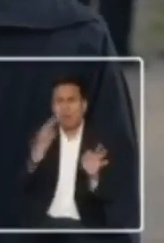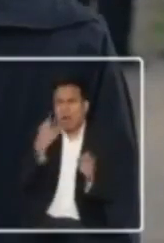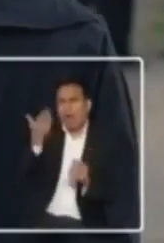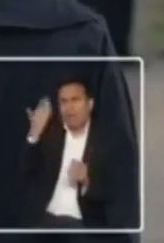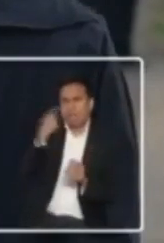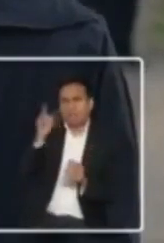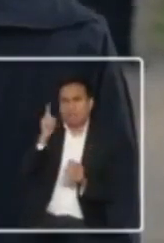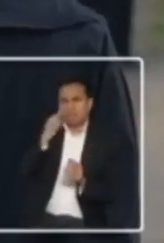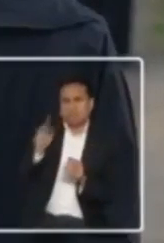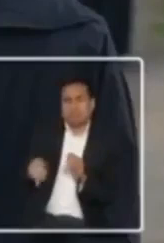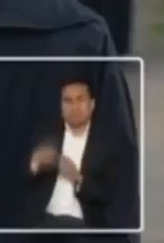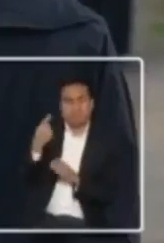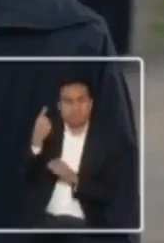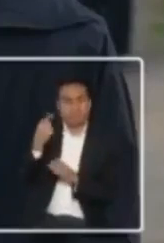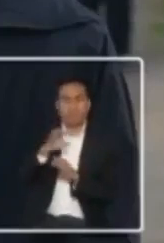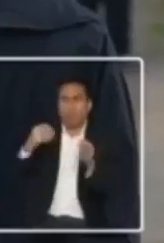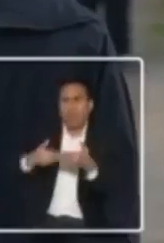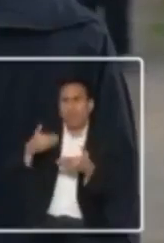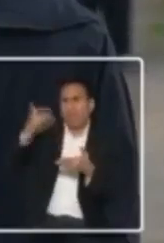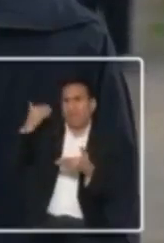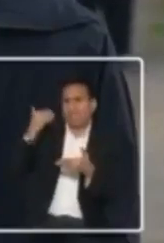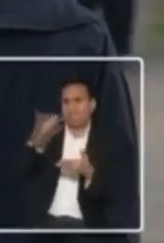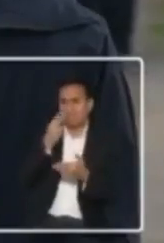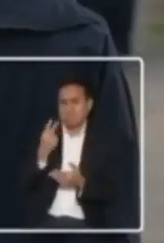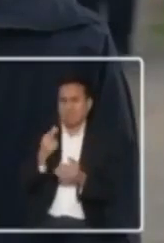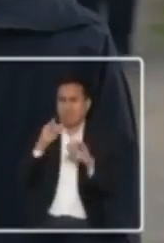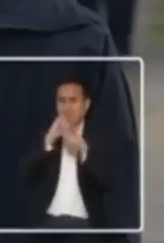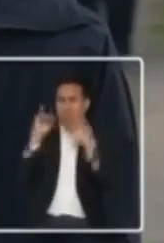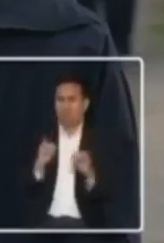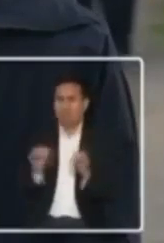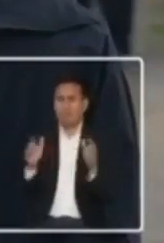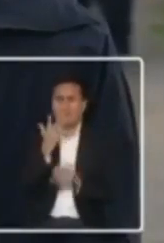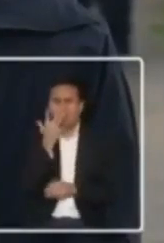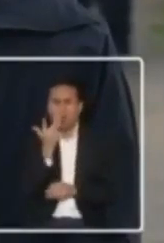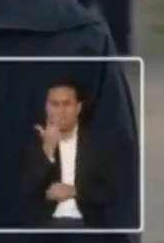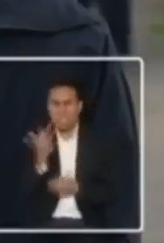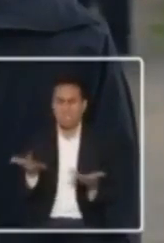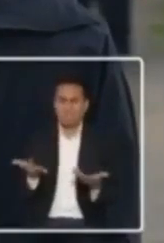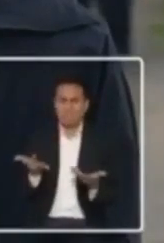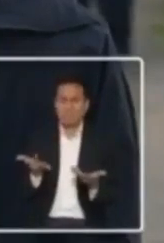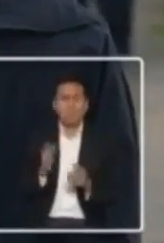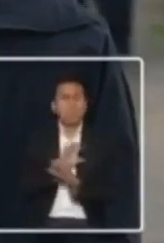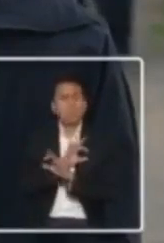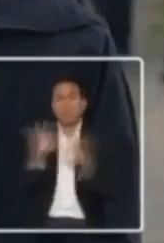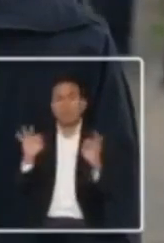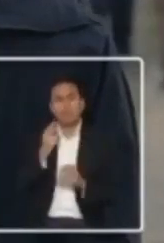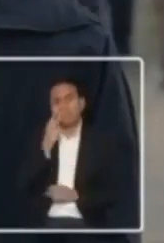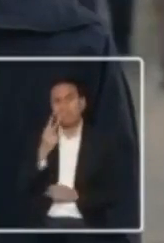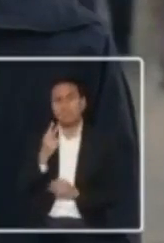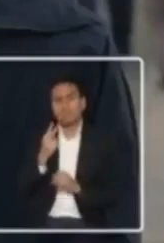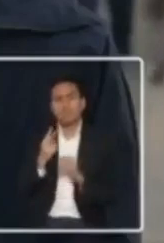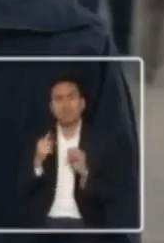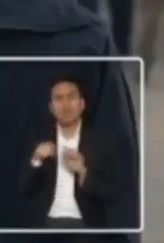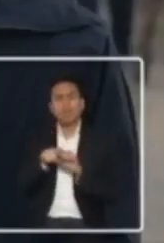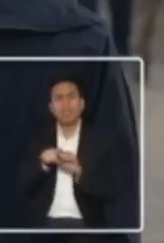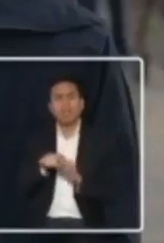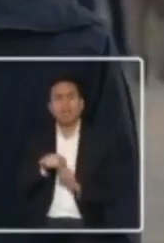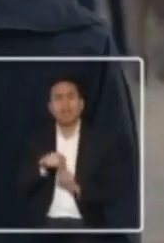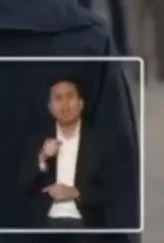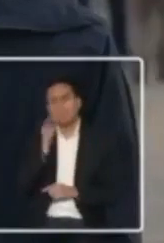nunca. Nunca habíamos visto este nivel de crueldad. Nunca habíamos visto este nivel de